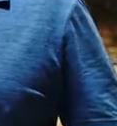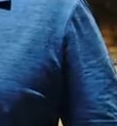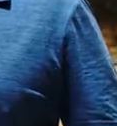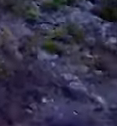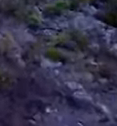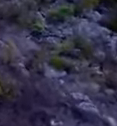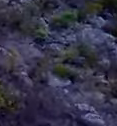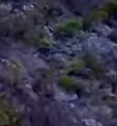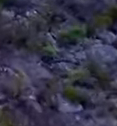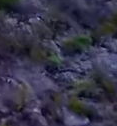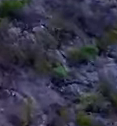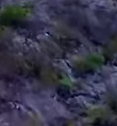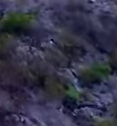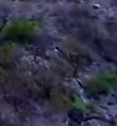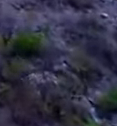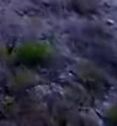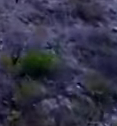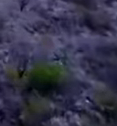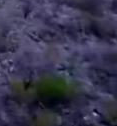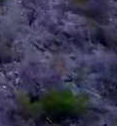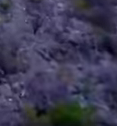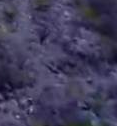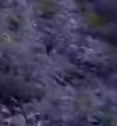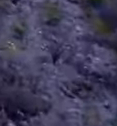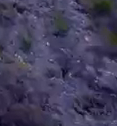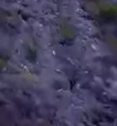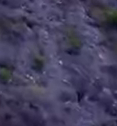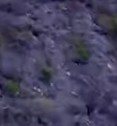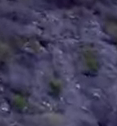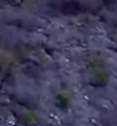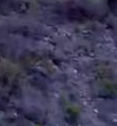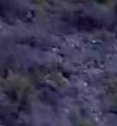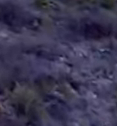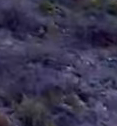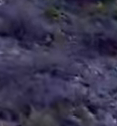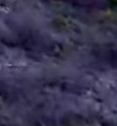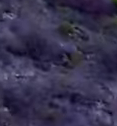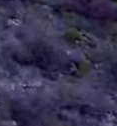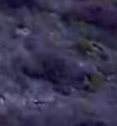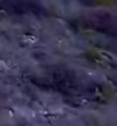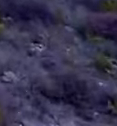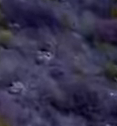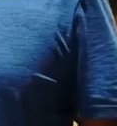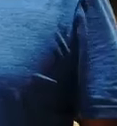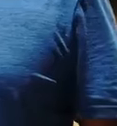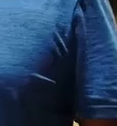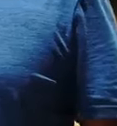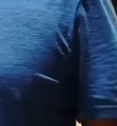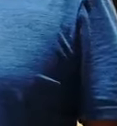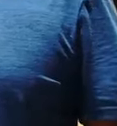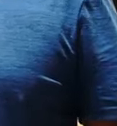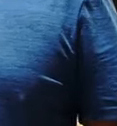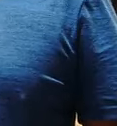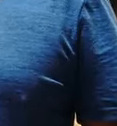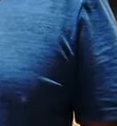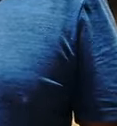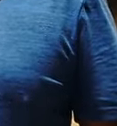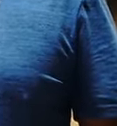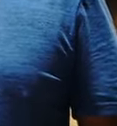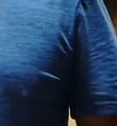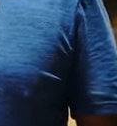voltearon a ver a nuestros pueblos originarios. De verdad que aquí en Oaxaca, en nuestras comunidades, hablar del